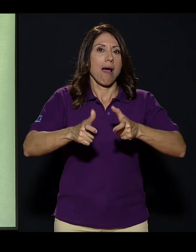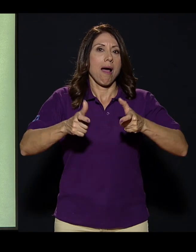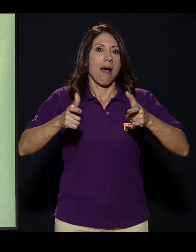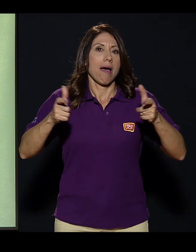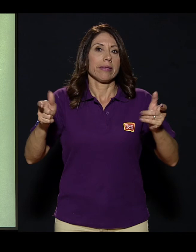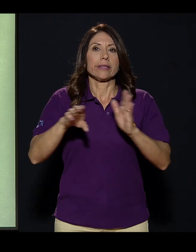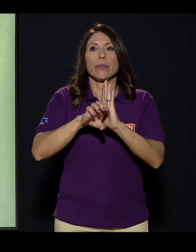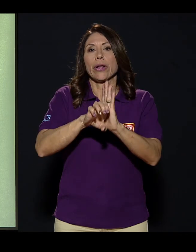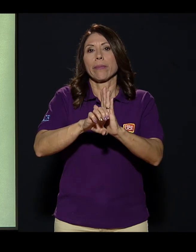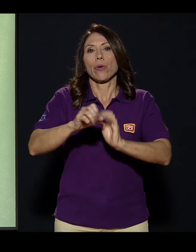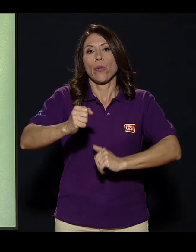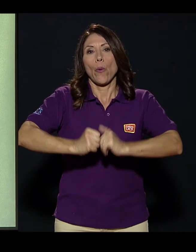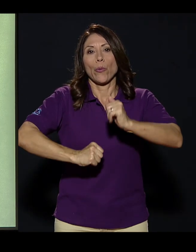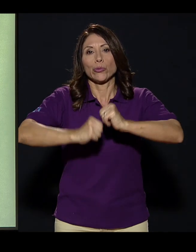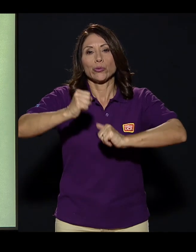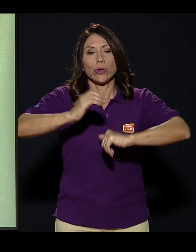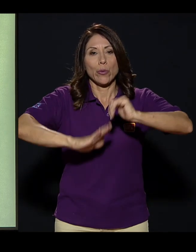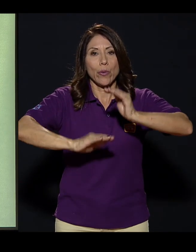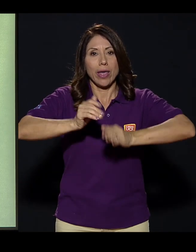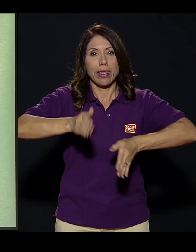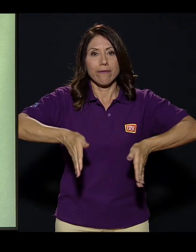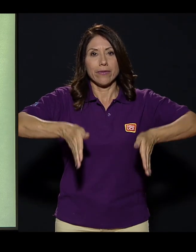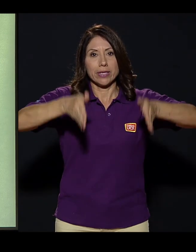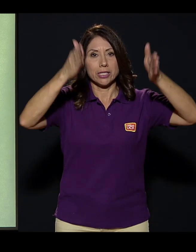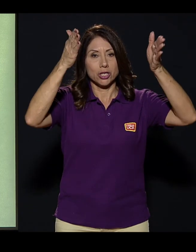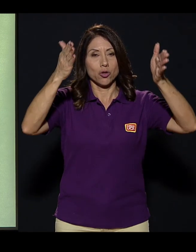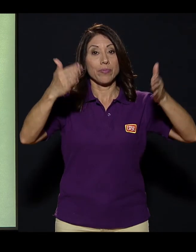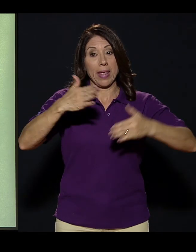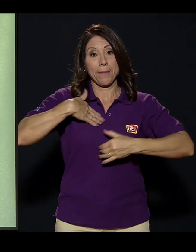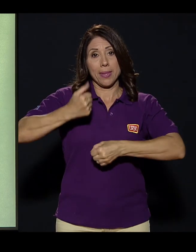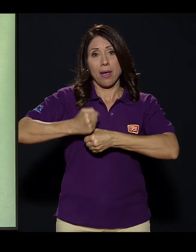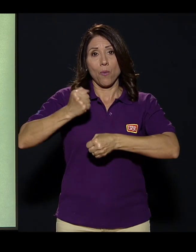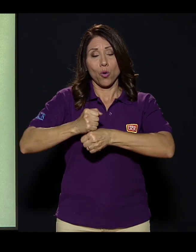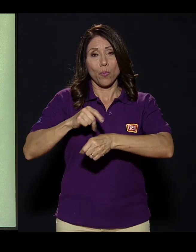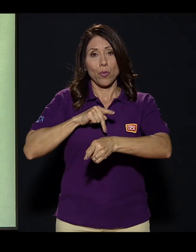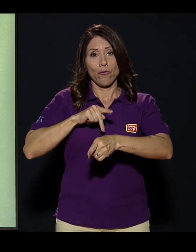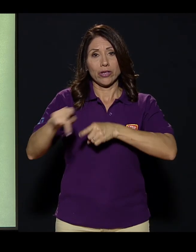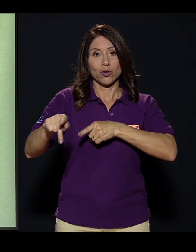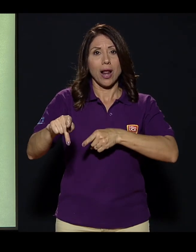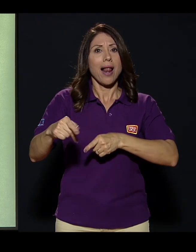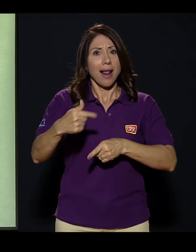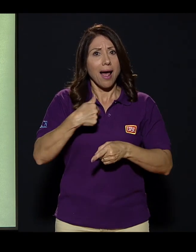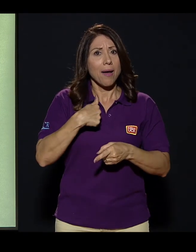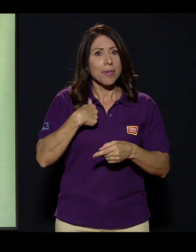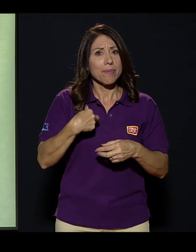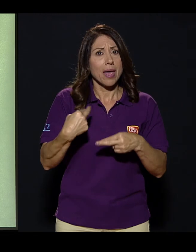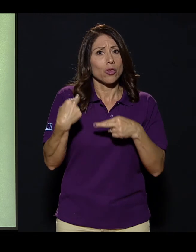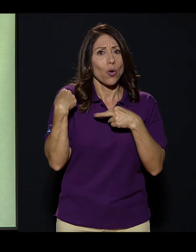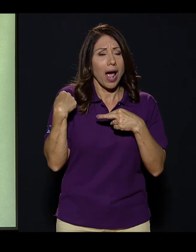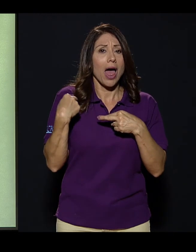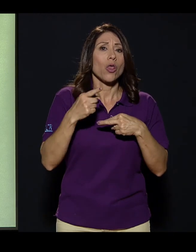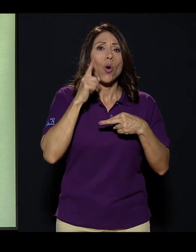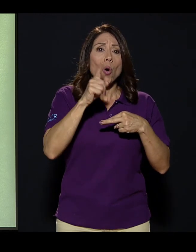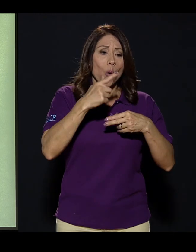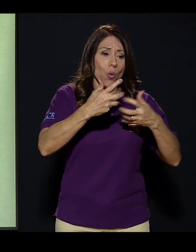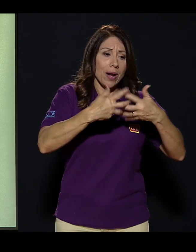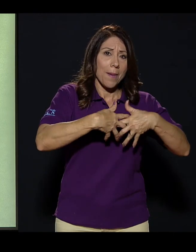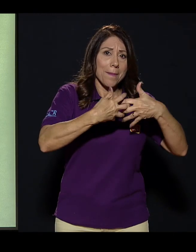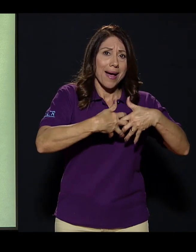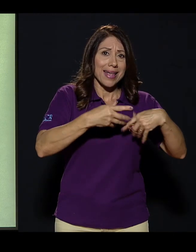una planta de manufactura desde Estados Unidos hasta Costa Rica, organizar los Juegos Centroamericanos, fui